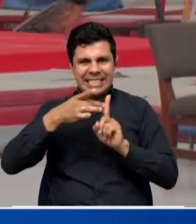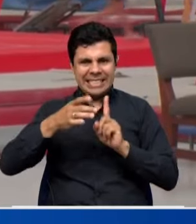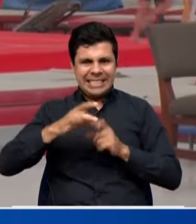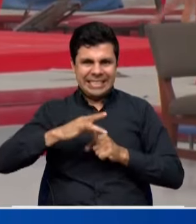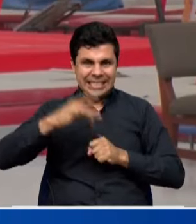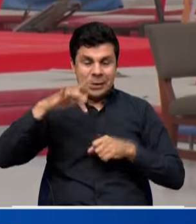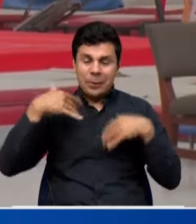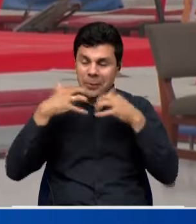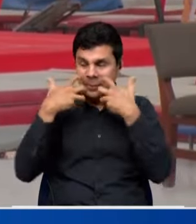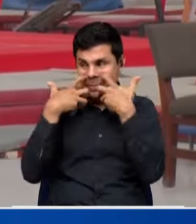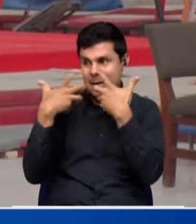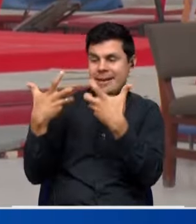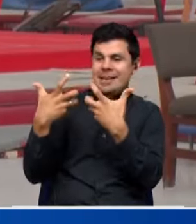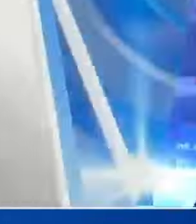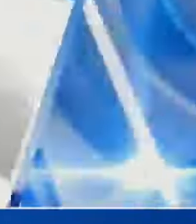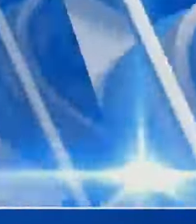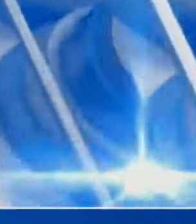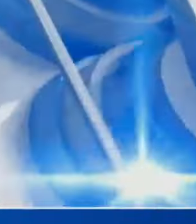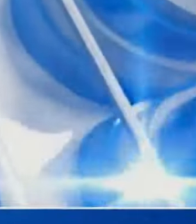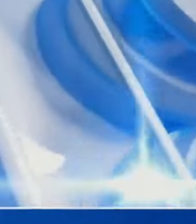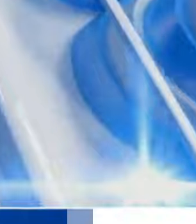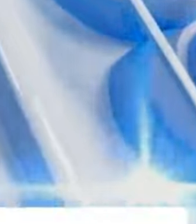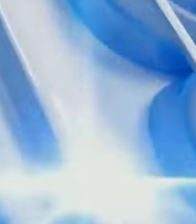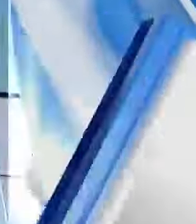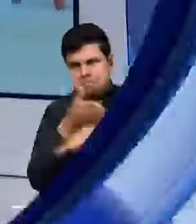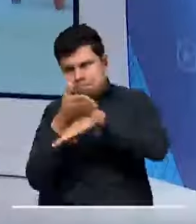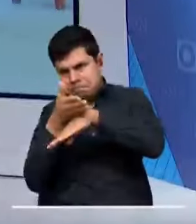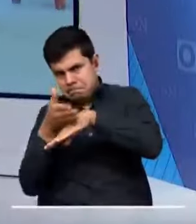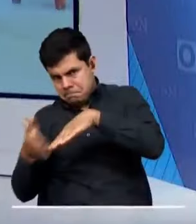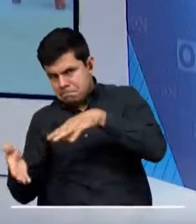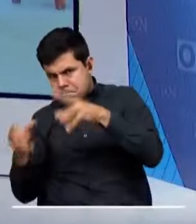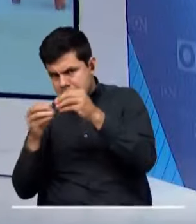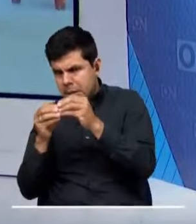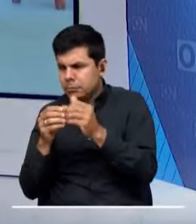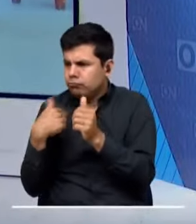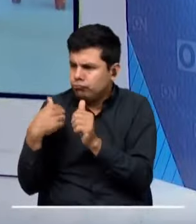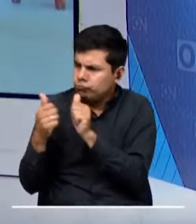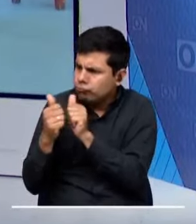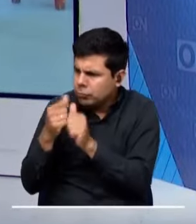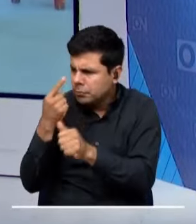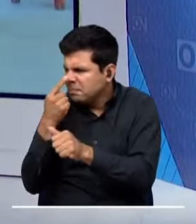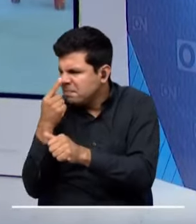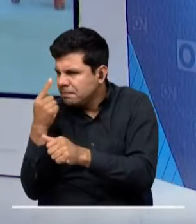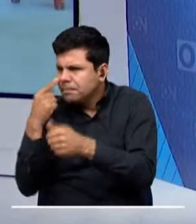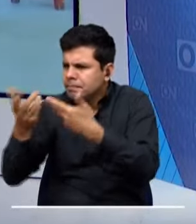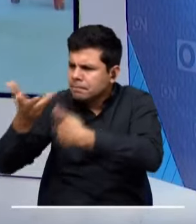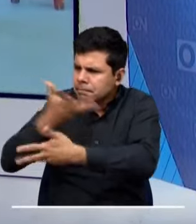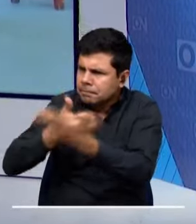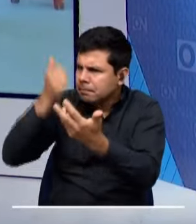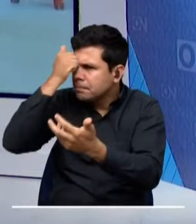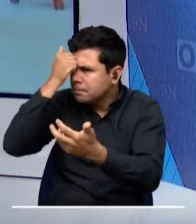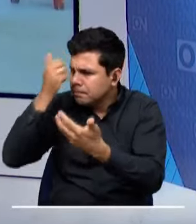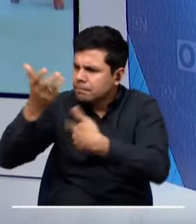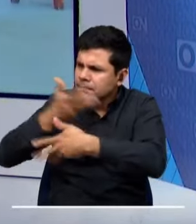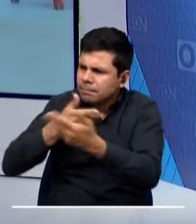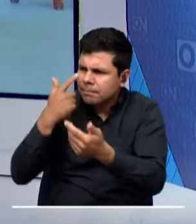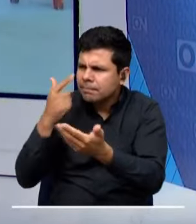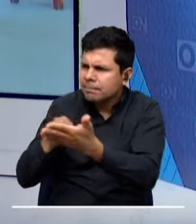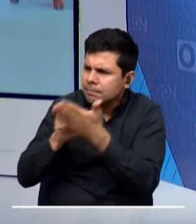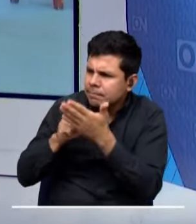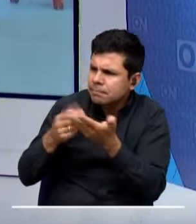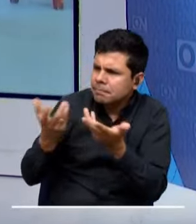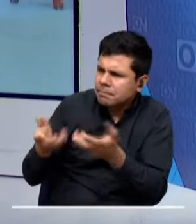más adelante voy a regresar porque vamos a estar acá en el entrenamiento de los muchachos, hablando también con los entrenadores y por supuesto recordando y